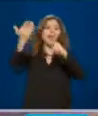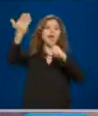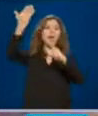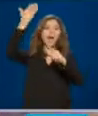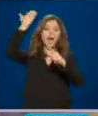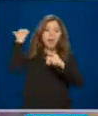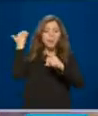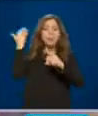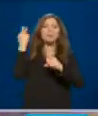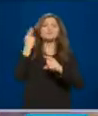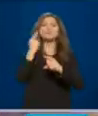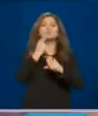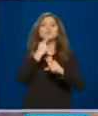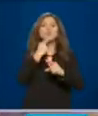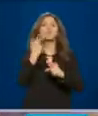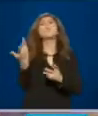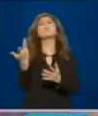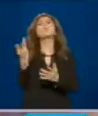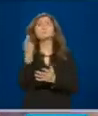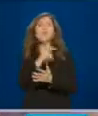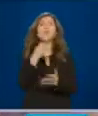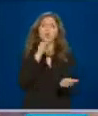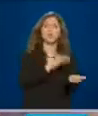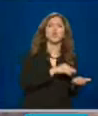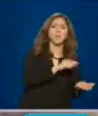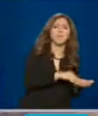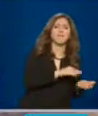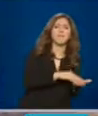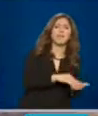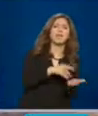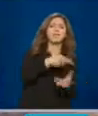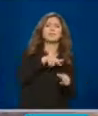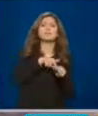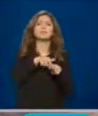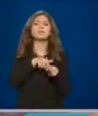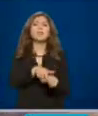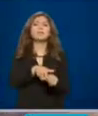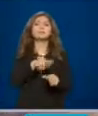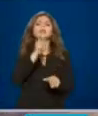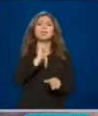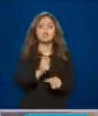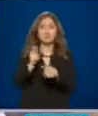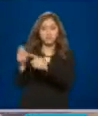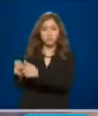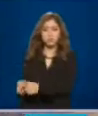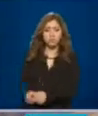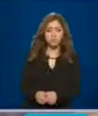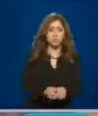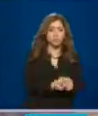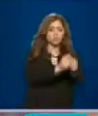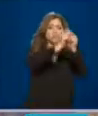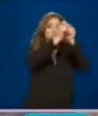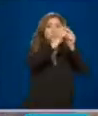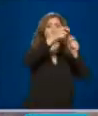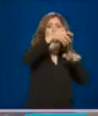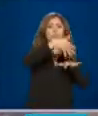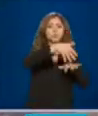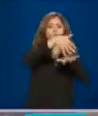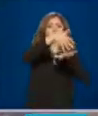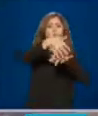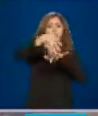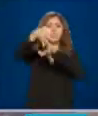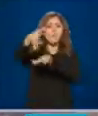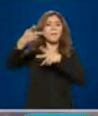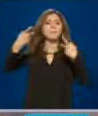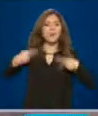se utilizaba, todavía, o sea, se volvió a la tradición. Lo sacan como a pasear. Lo sacan en procesión y la gente participaba en